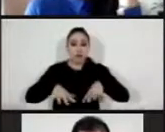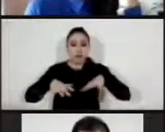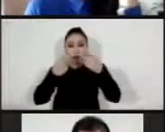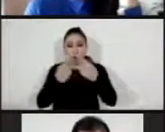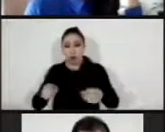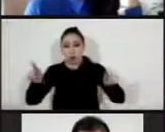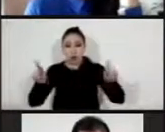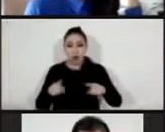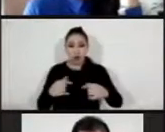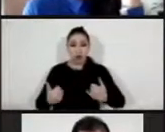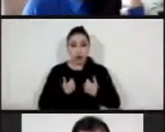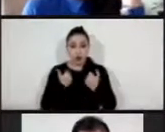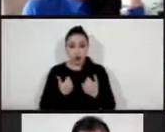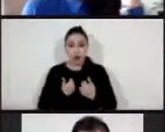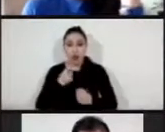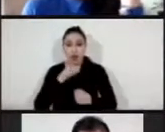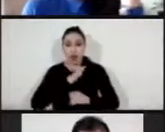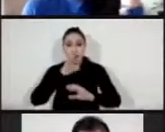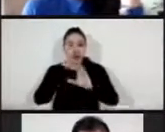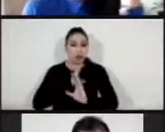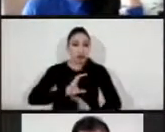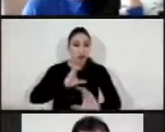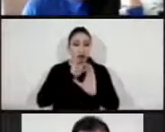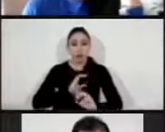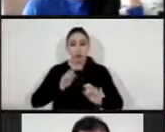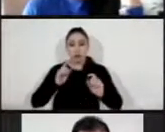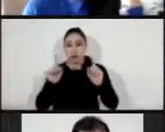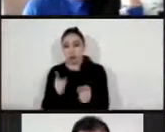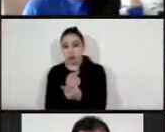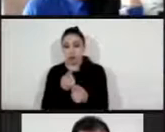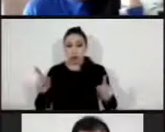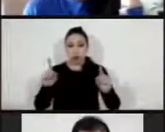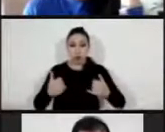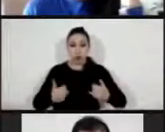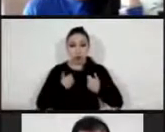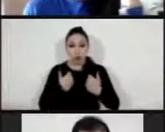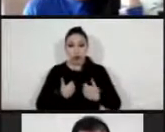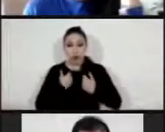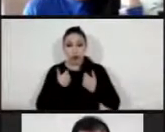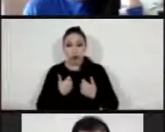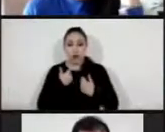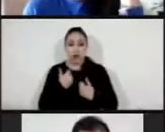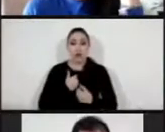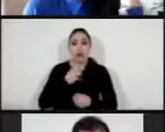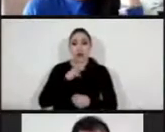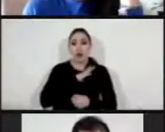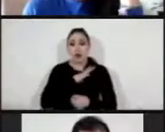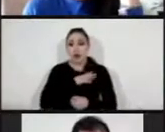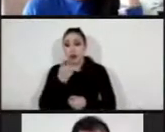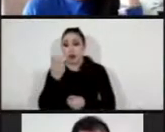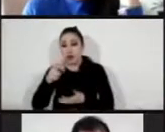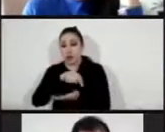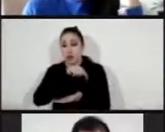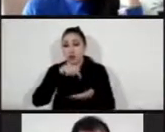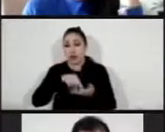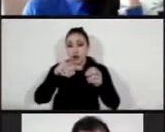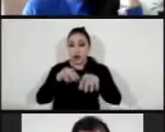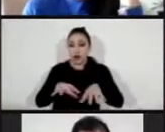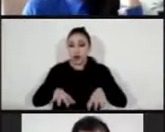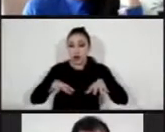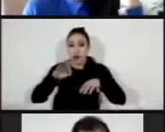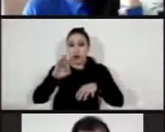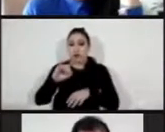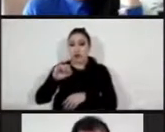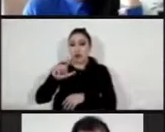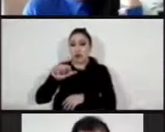están los coros juveniles, ahí está el Centro Cultural Olillolistli, ahí está la Orquesta Filarmónica de la Ciudad de